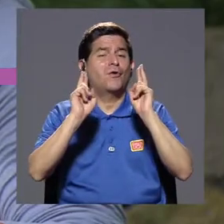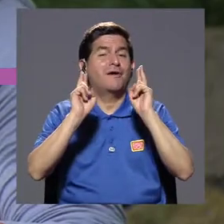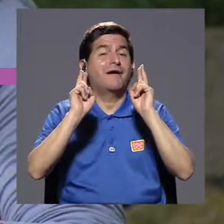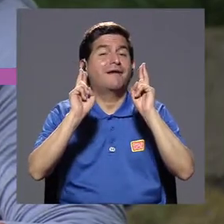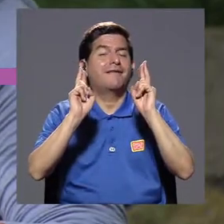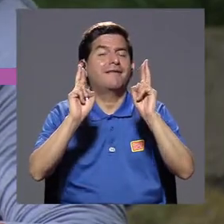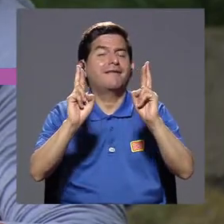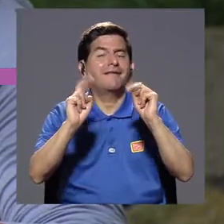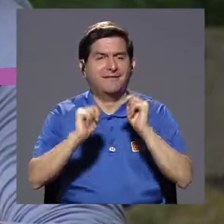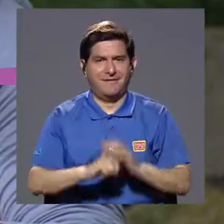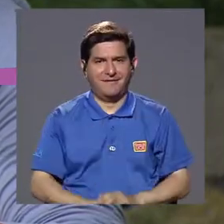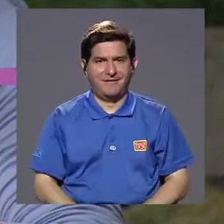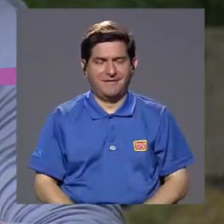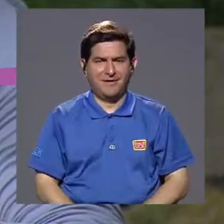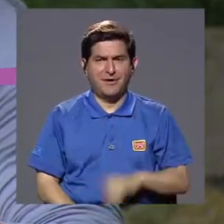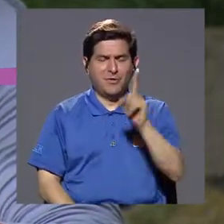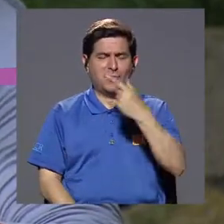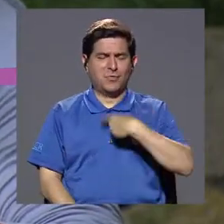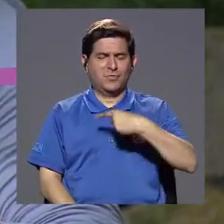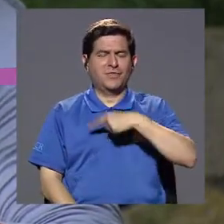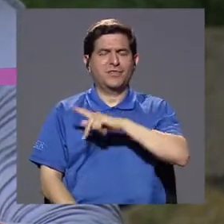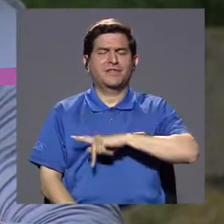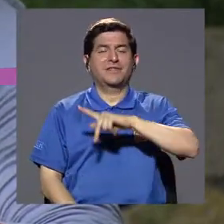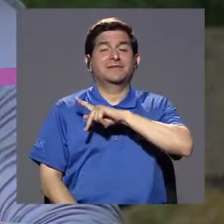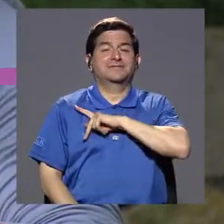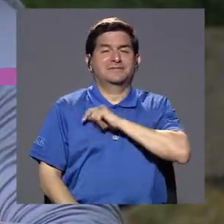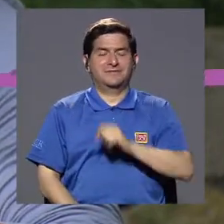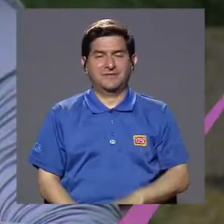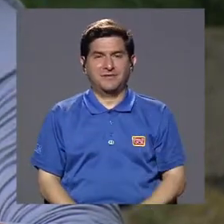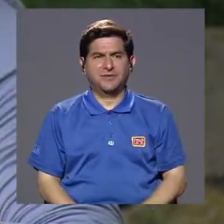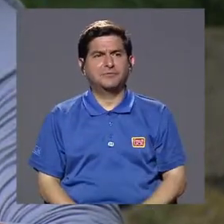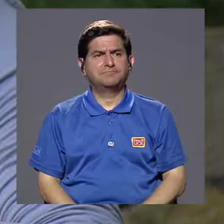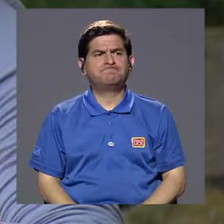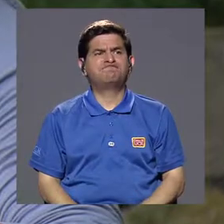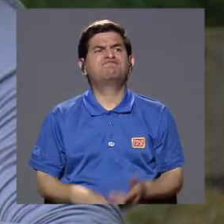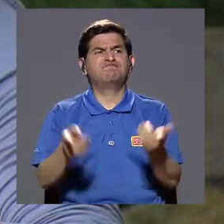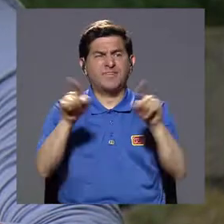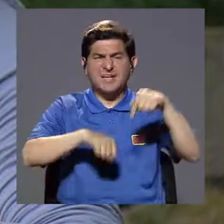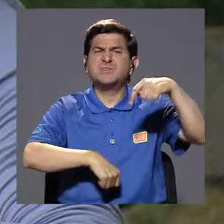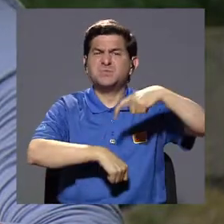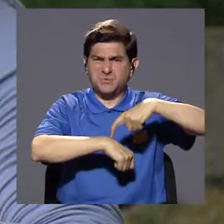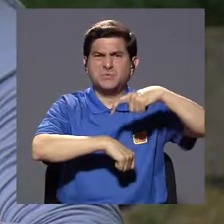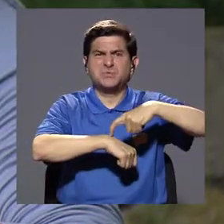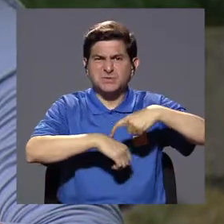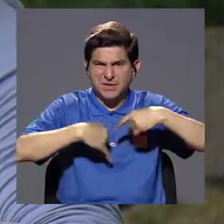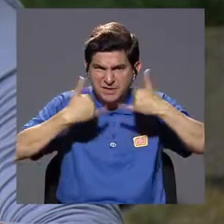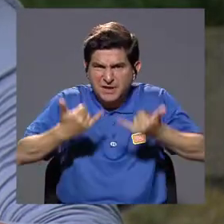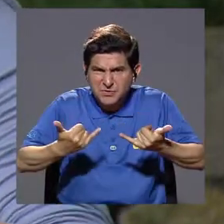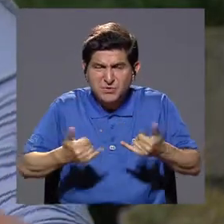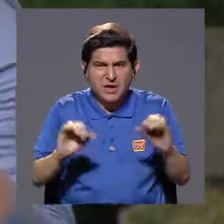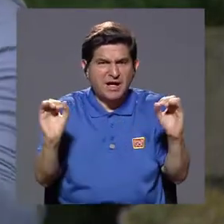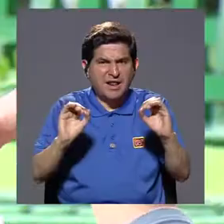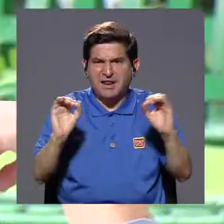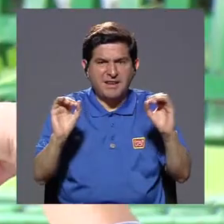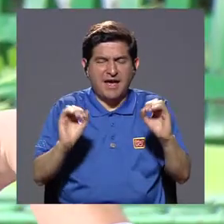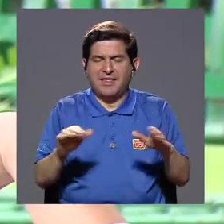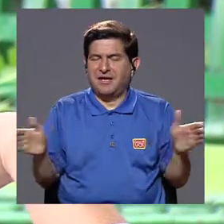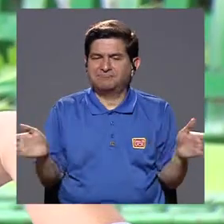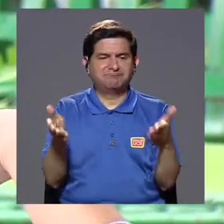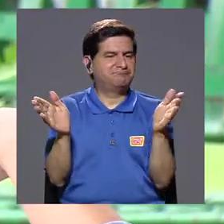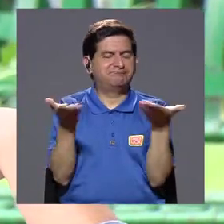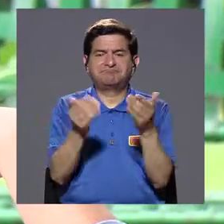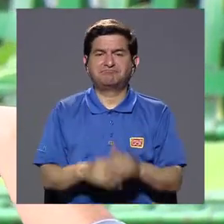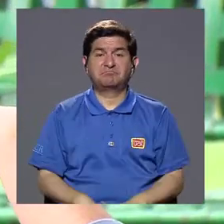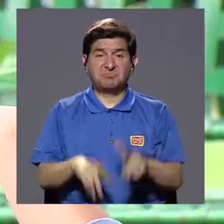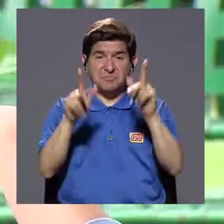fuera que nos mueve un deseo personal también algo que ocurre en esta época es que nada nos mueve